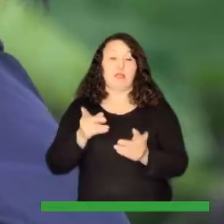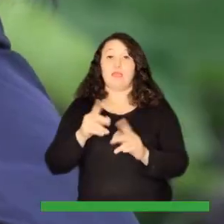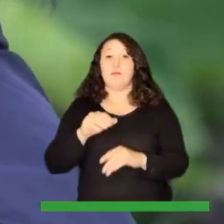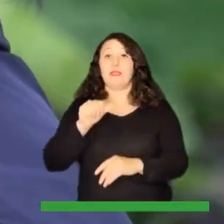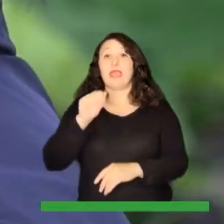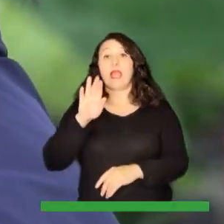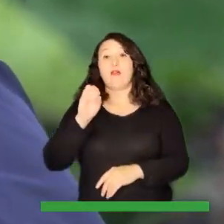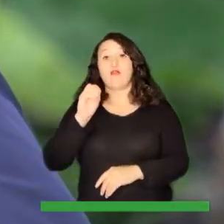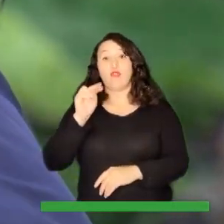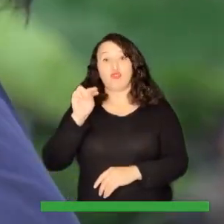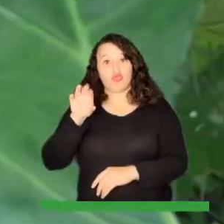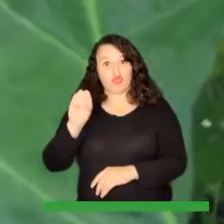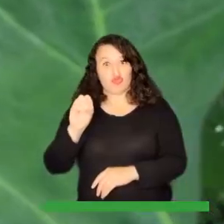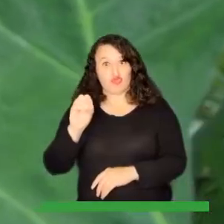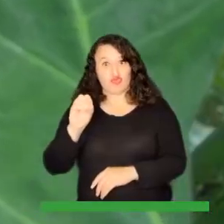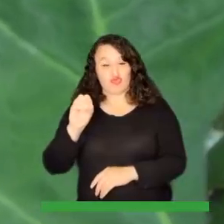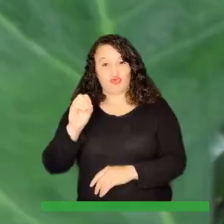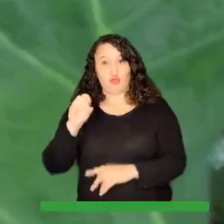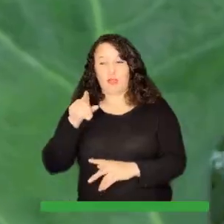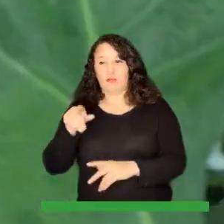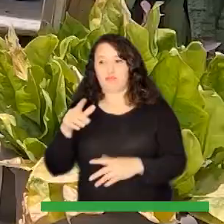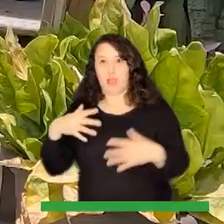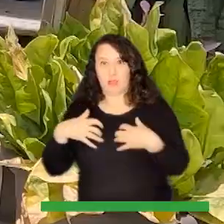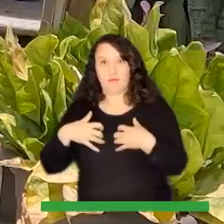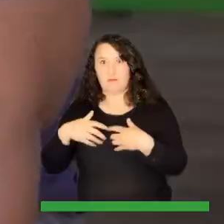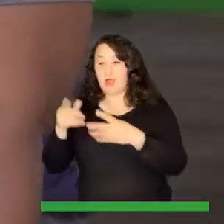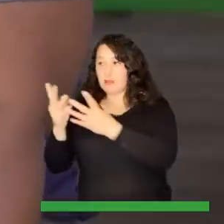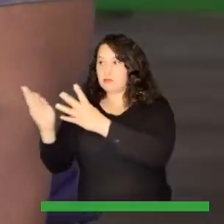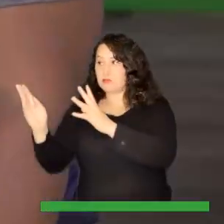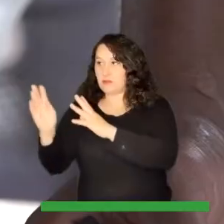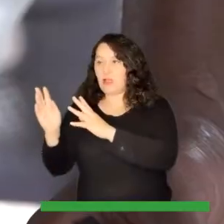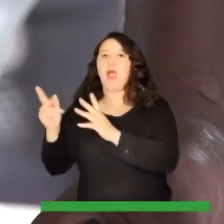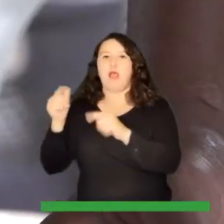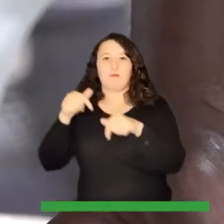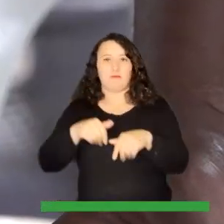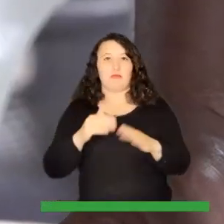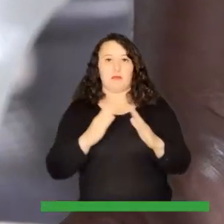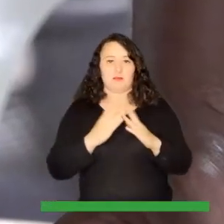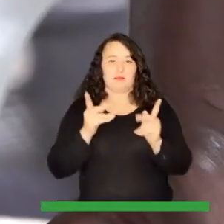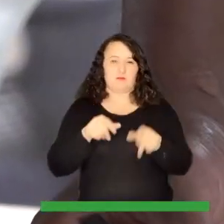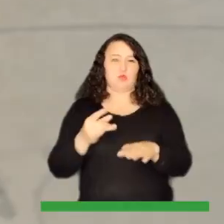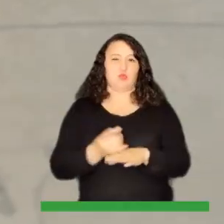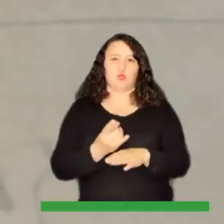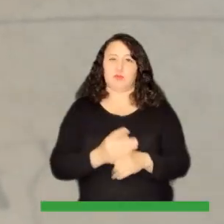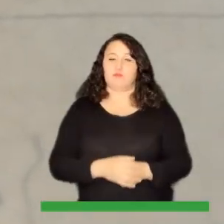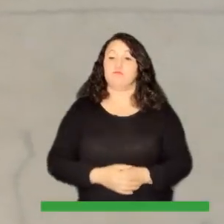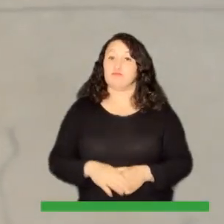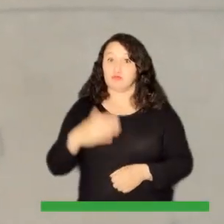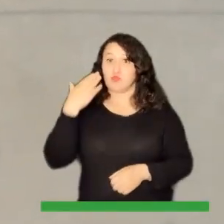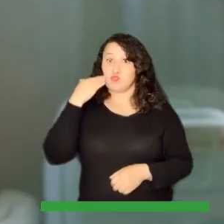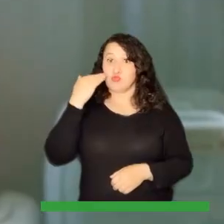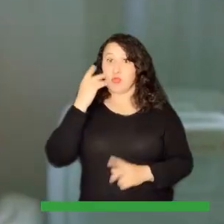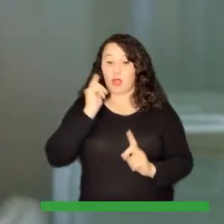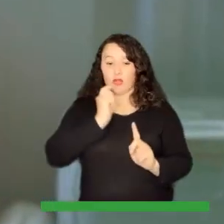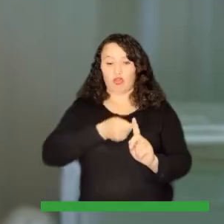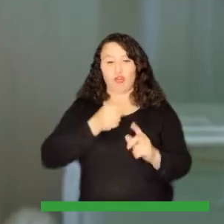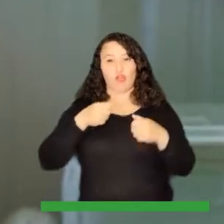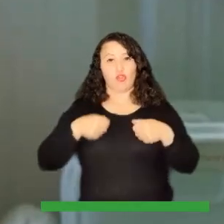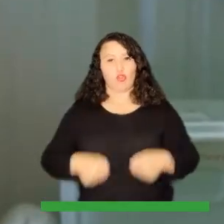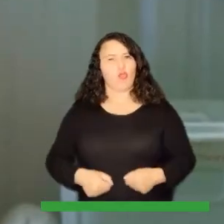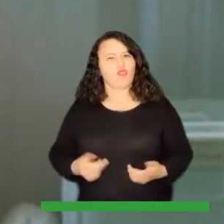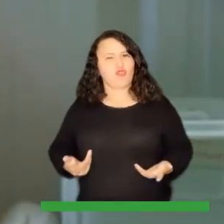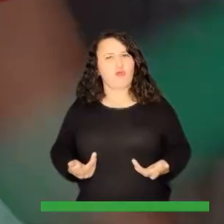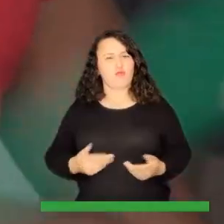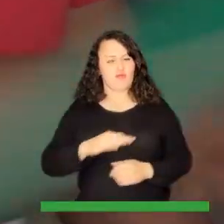abonos también que hago en la granja, lo hago acá también en mi casa. El papel de la mujer es de